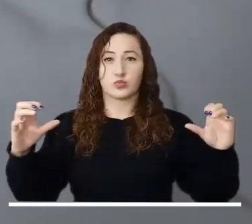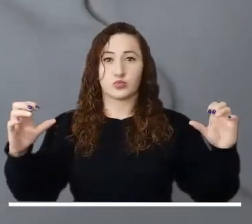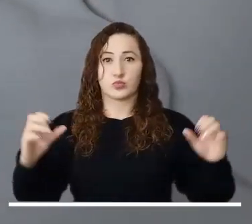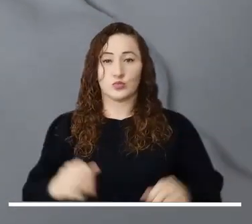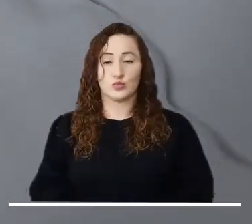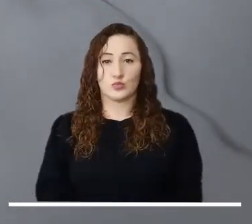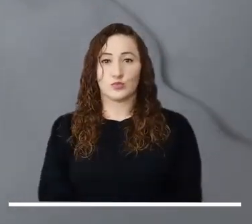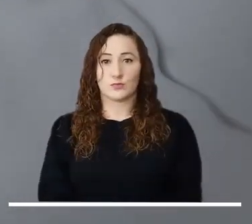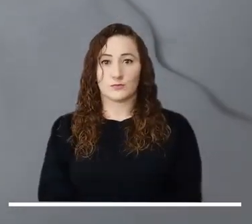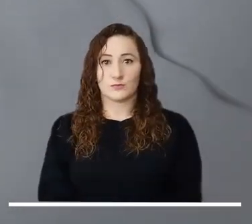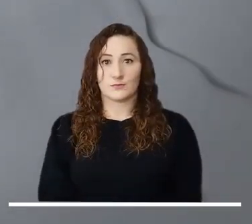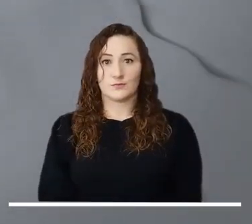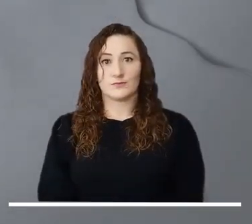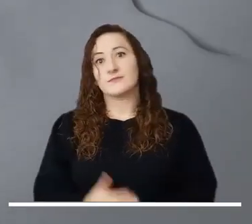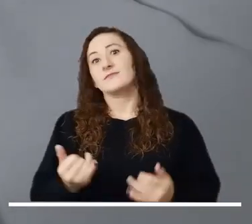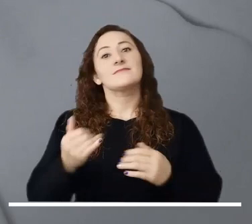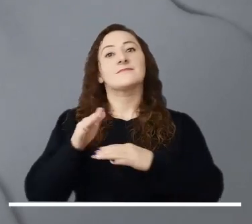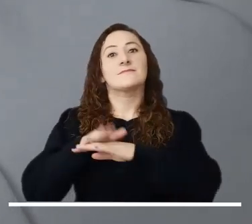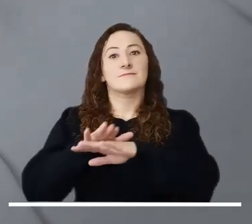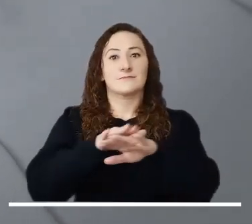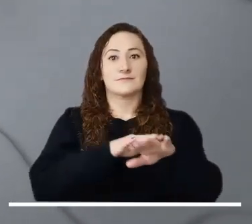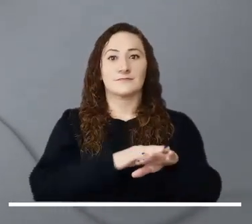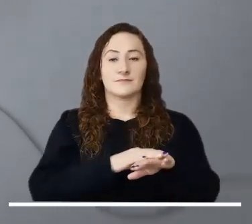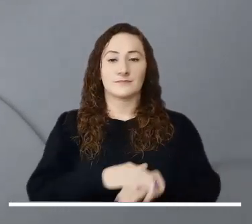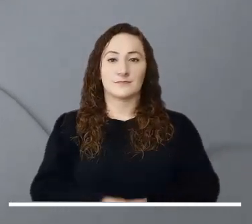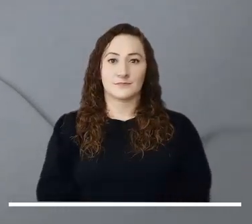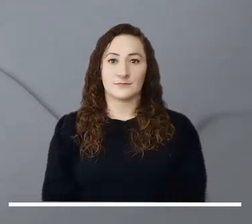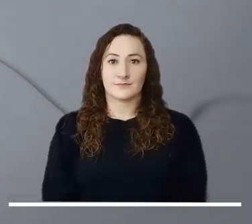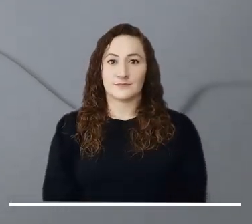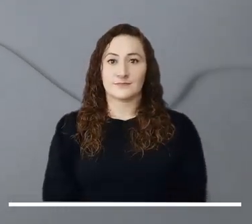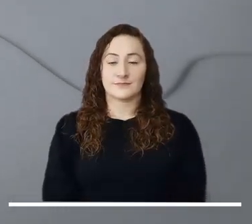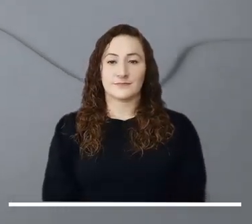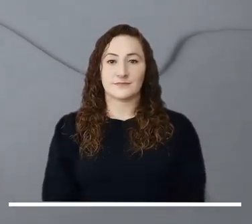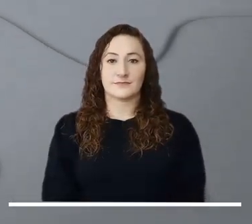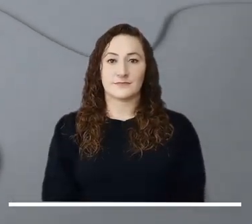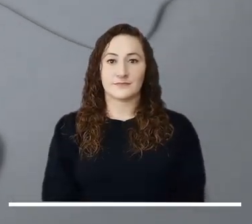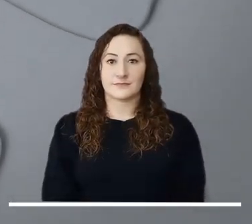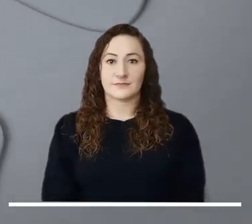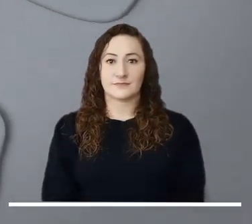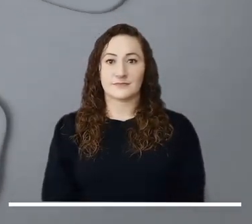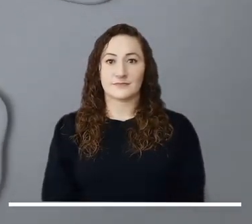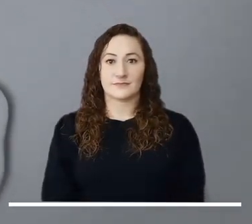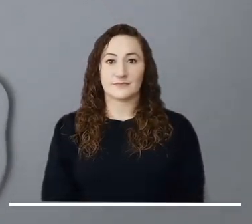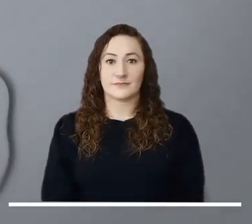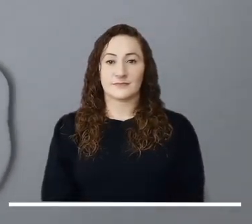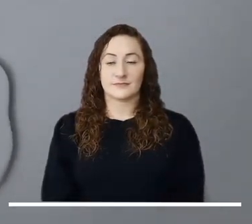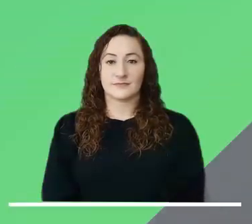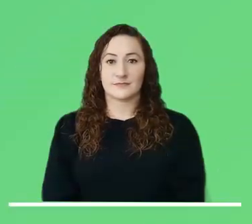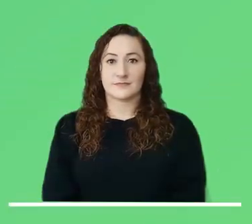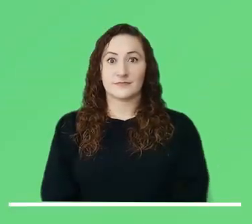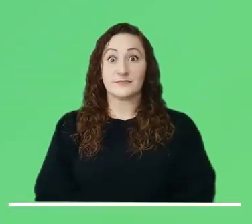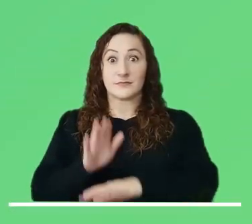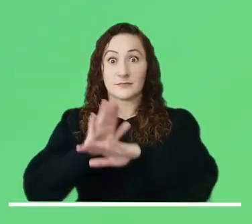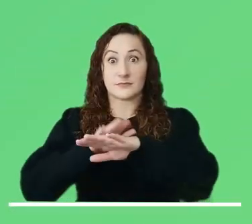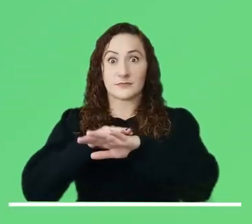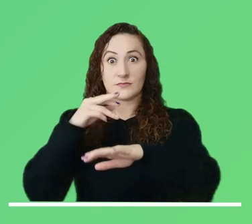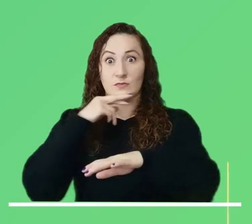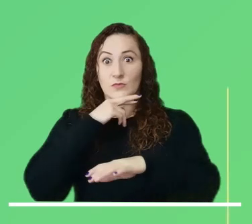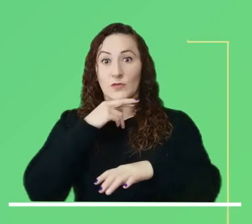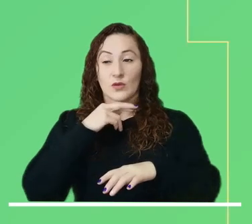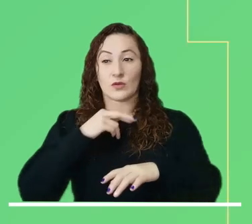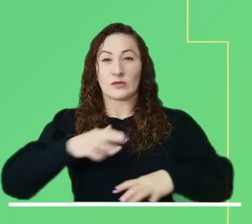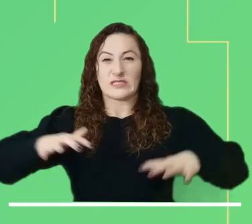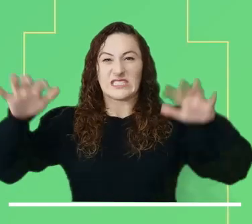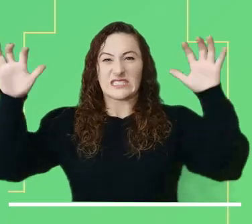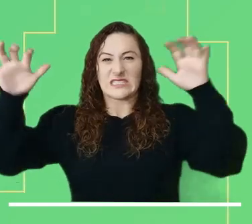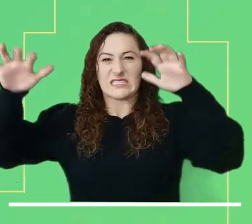Finalmente, en la capital se estima tiempo seco predominante. El cielo de la ciudad estaría parcialmente nublado. Veamos ahora las